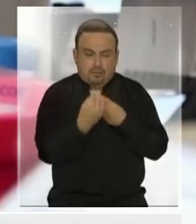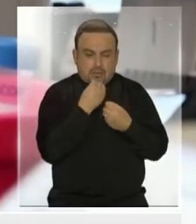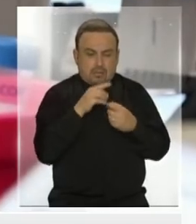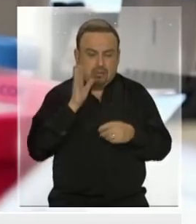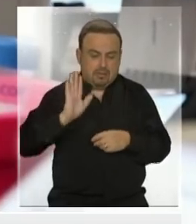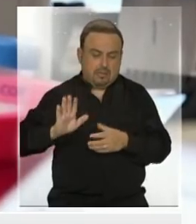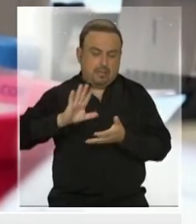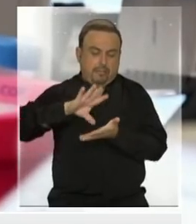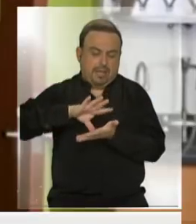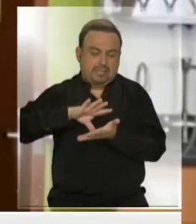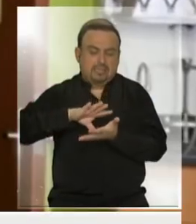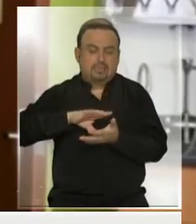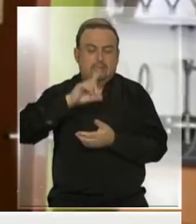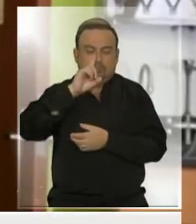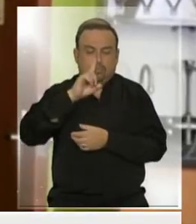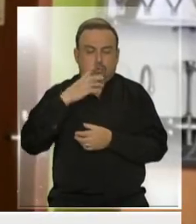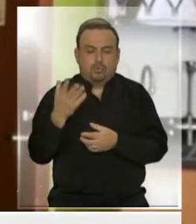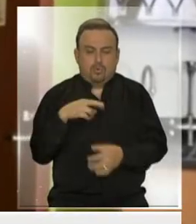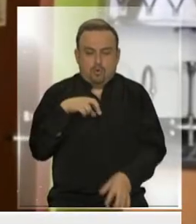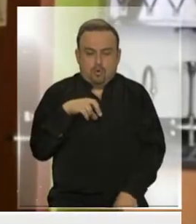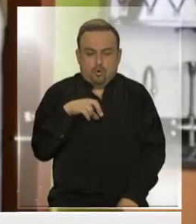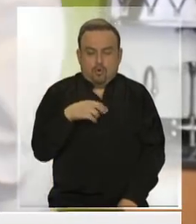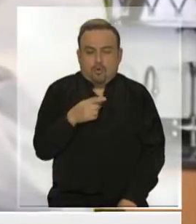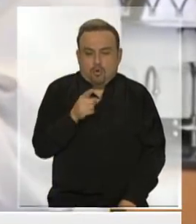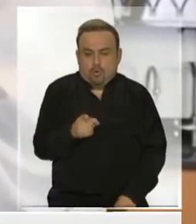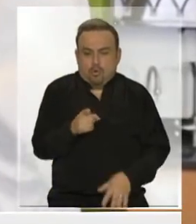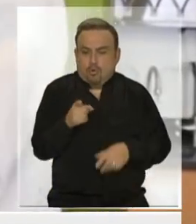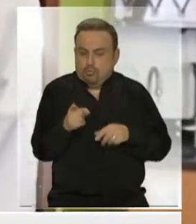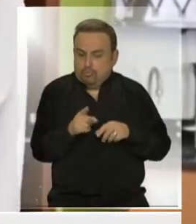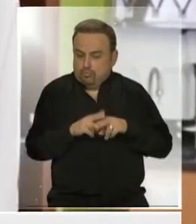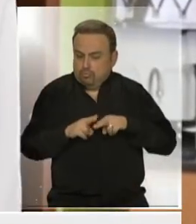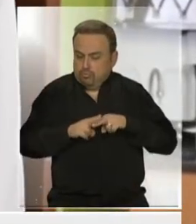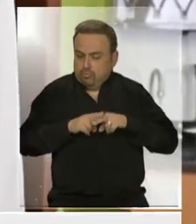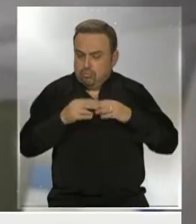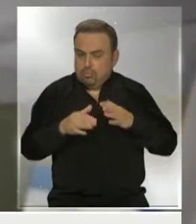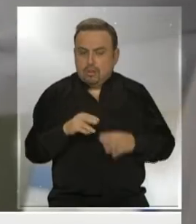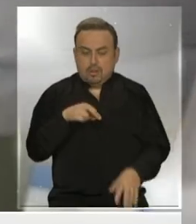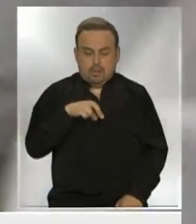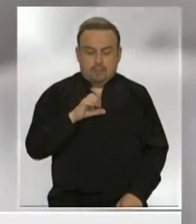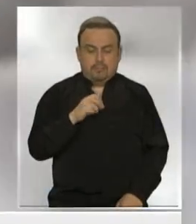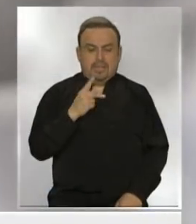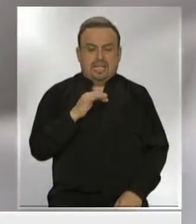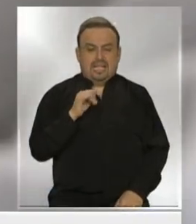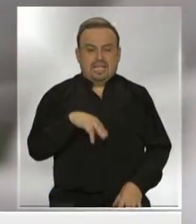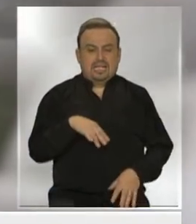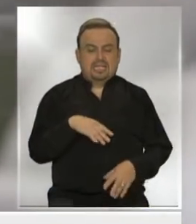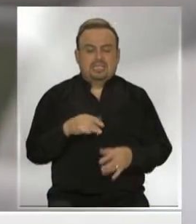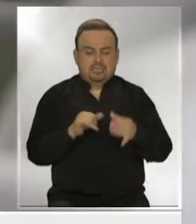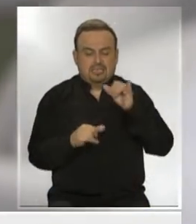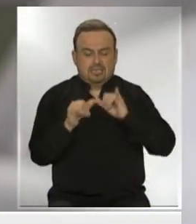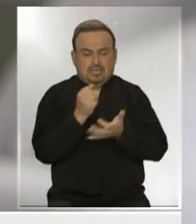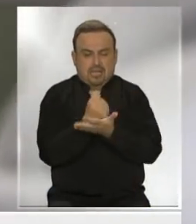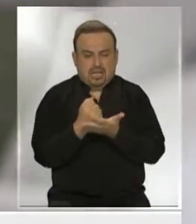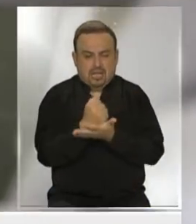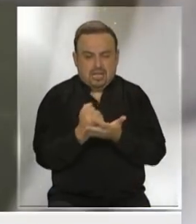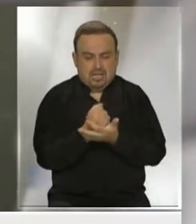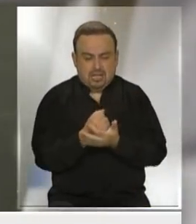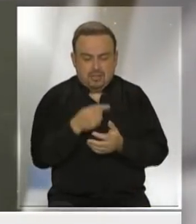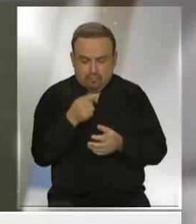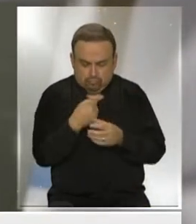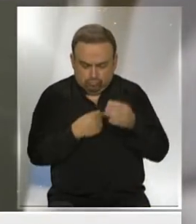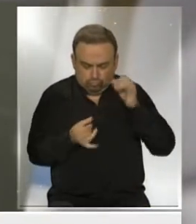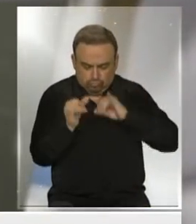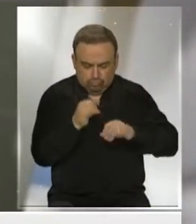ese país por un lado una de ellas se fue desarrollada en el pequinés por el laboratorio farmacéutico sinovac biotech